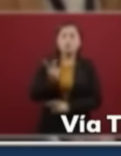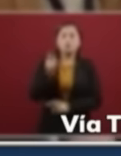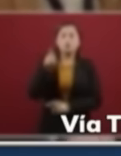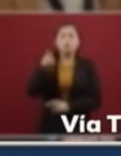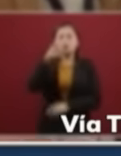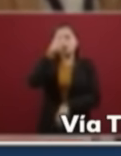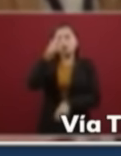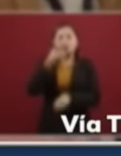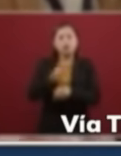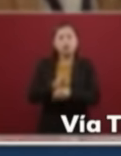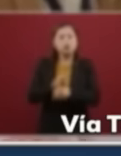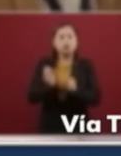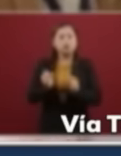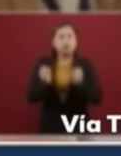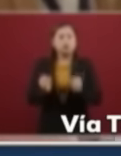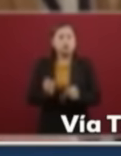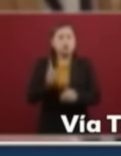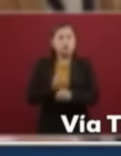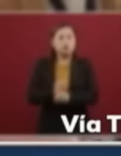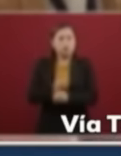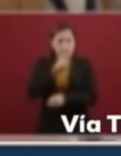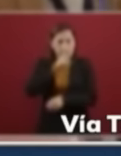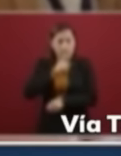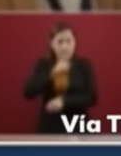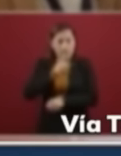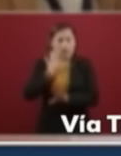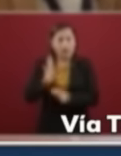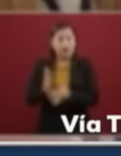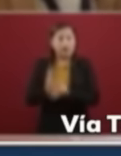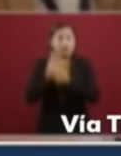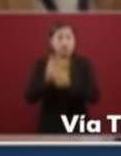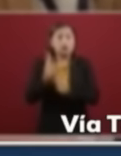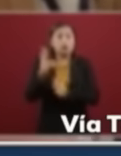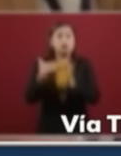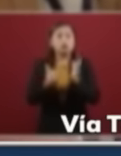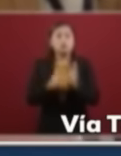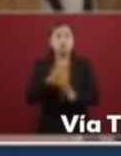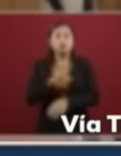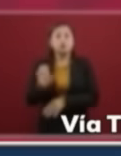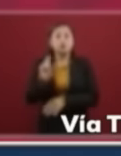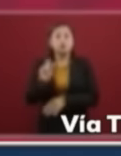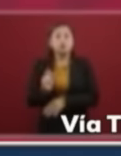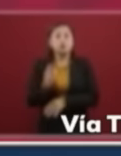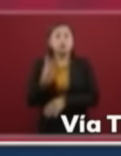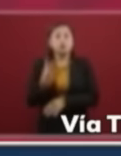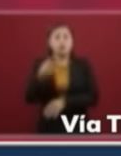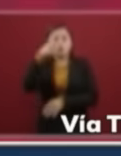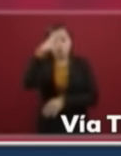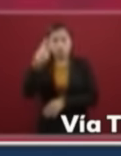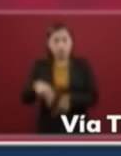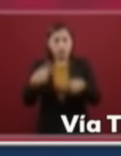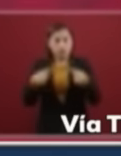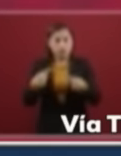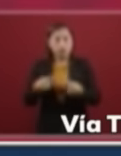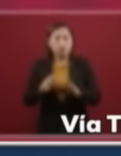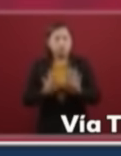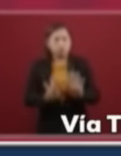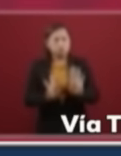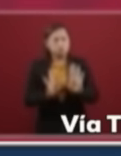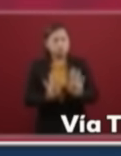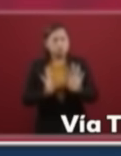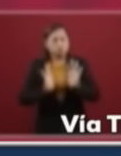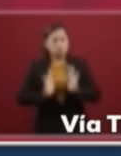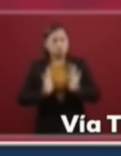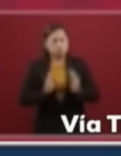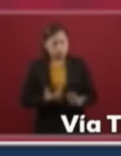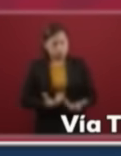muy graves, ¿no? En los primeros 3 meses de su gobierno han matado 8.500 mexicanos. O sea, que las cosas no han cambiado, claro. Él tiene la culpa